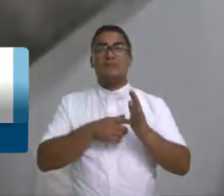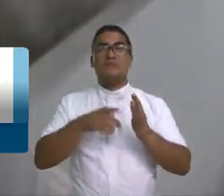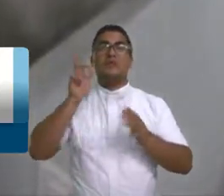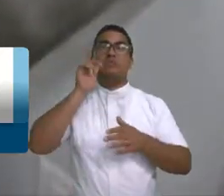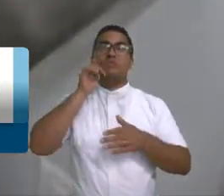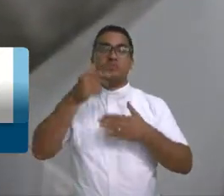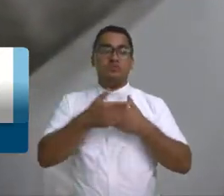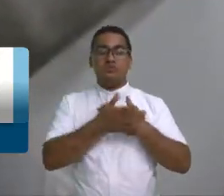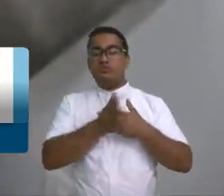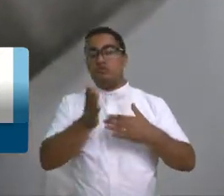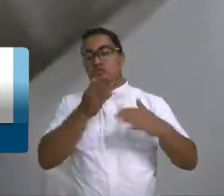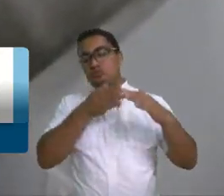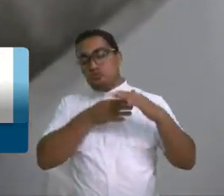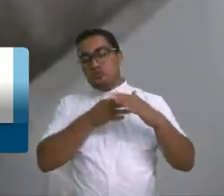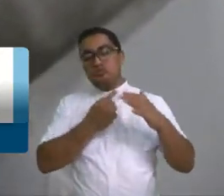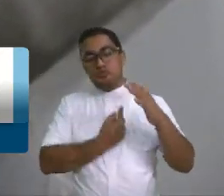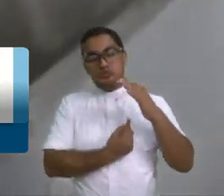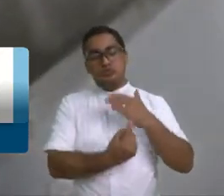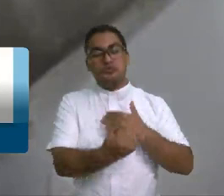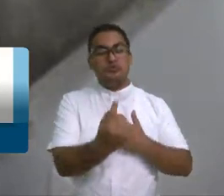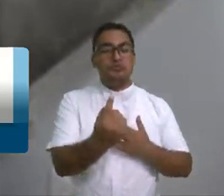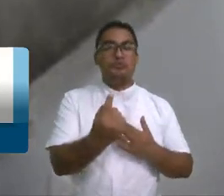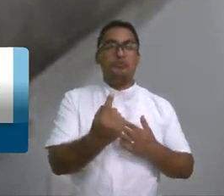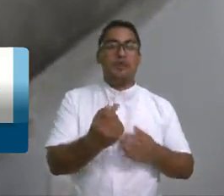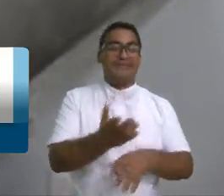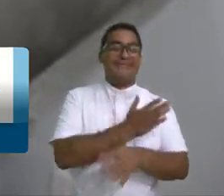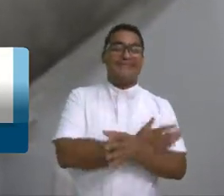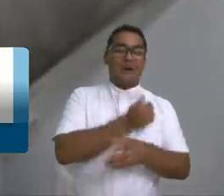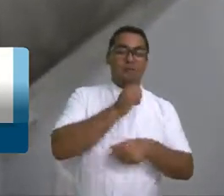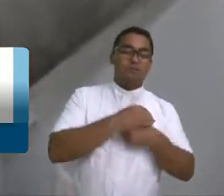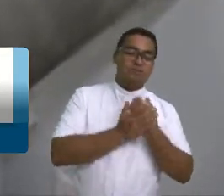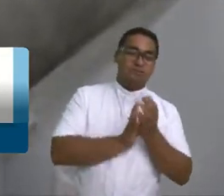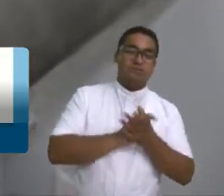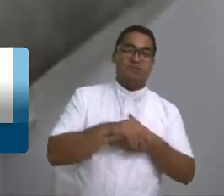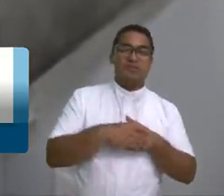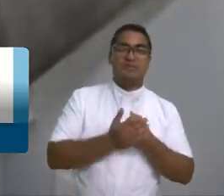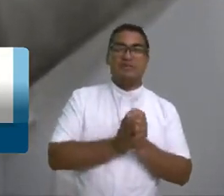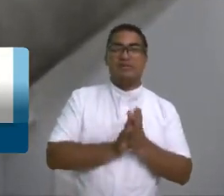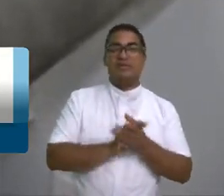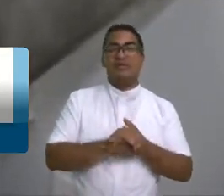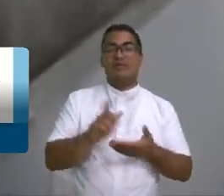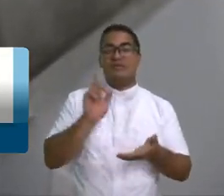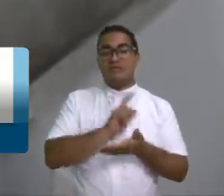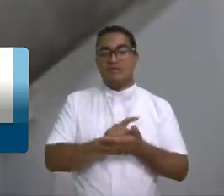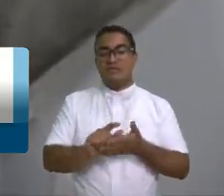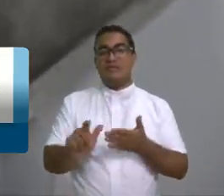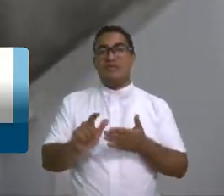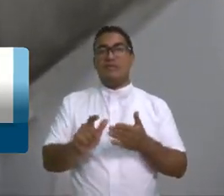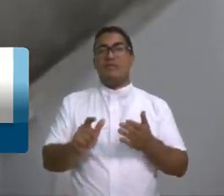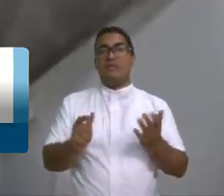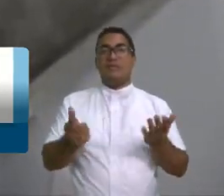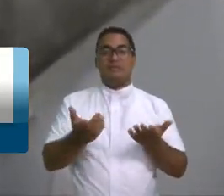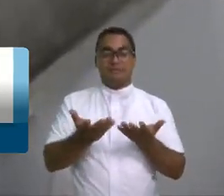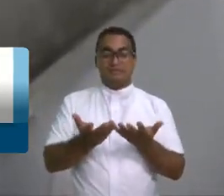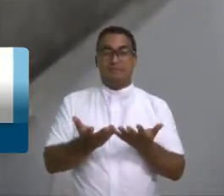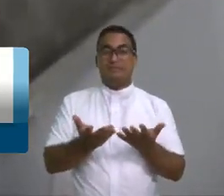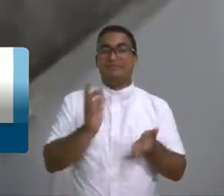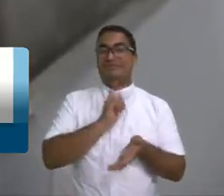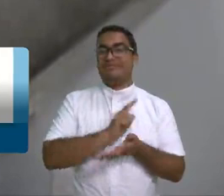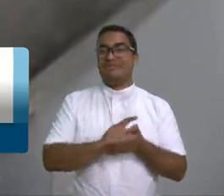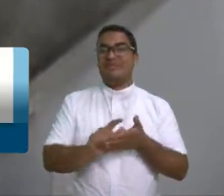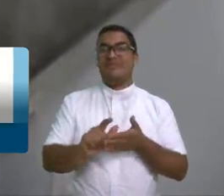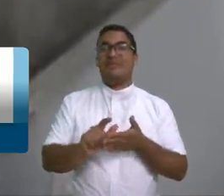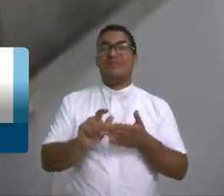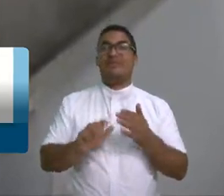son al momento de limpiarnos. Entonces, también es necesario ir limpio. Sí, así es, ya uno llega con sus manos limpias. Pero